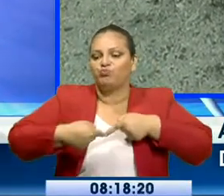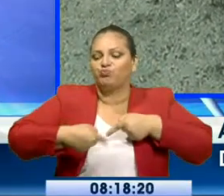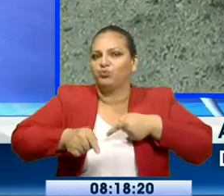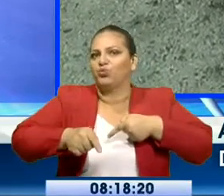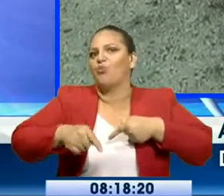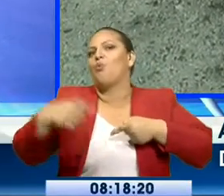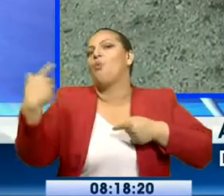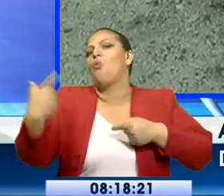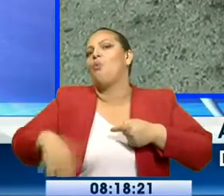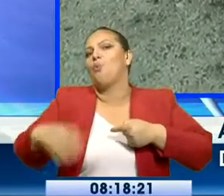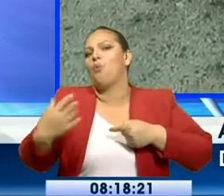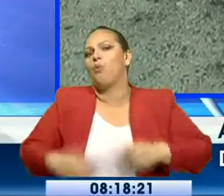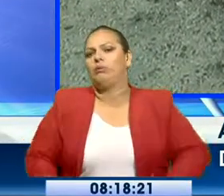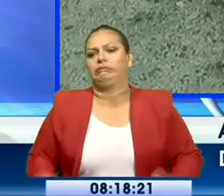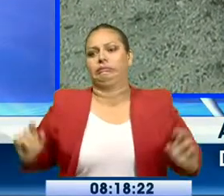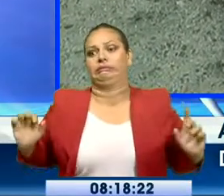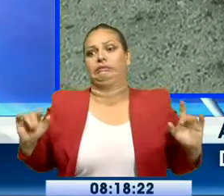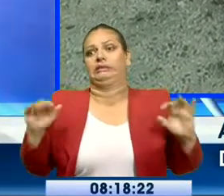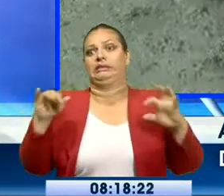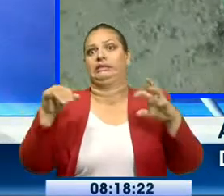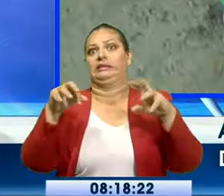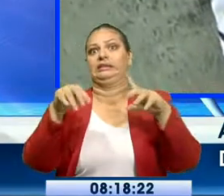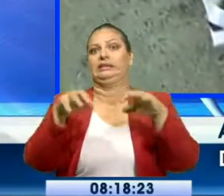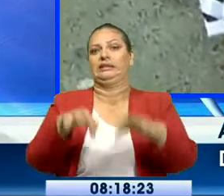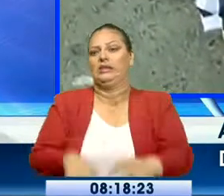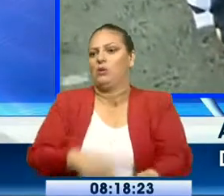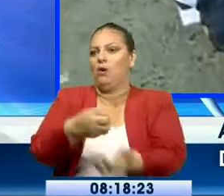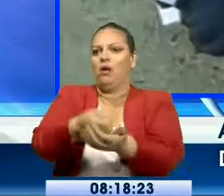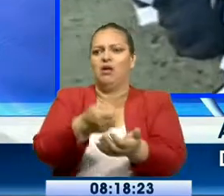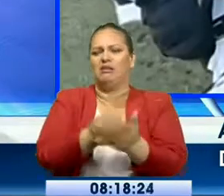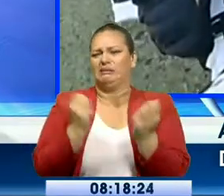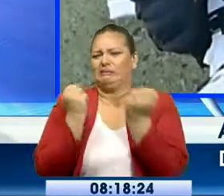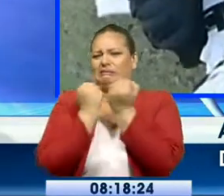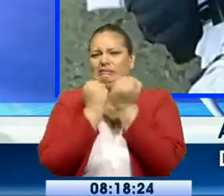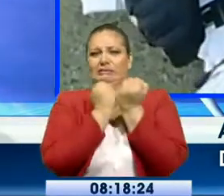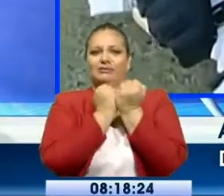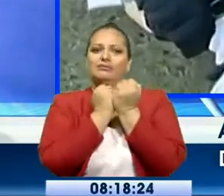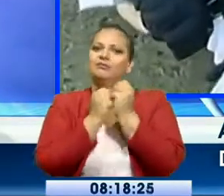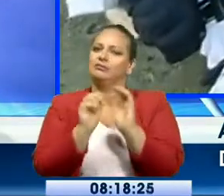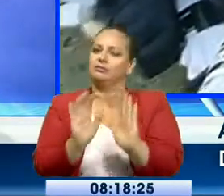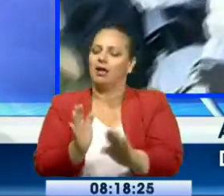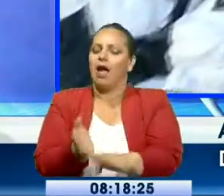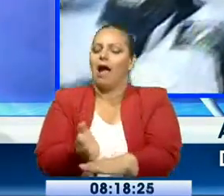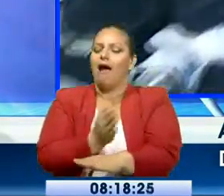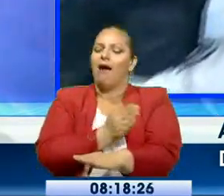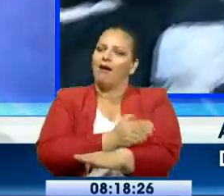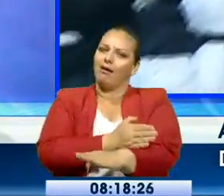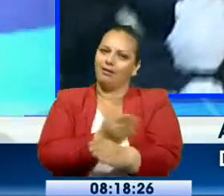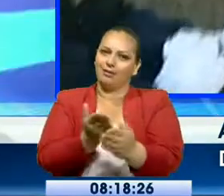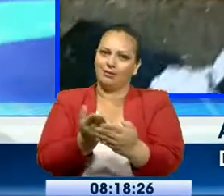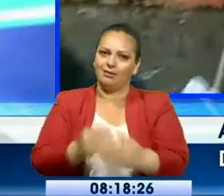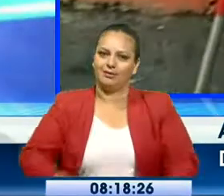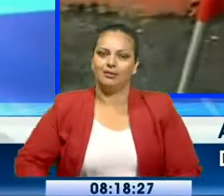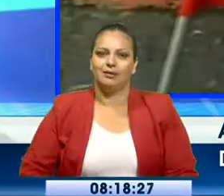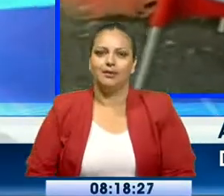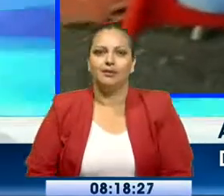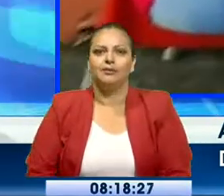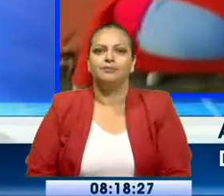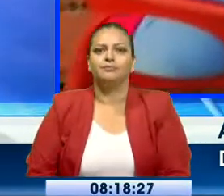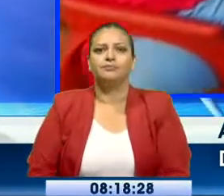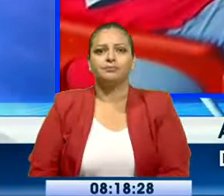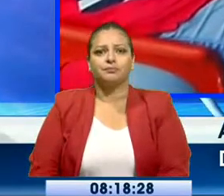por eso deben de aprovechar estamos dando la idea de dónde puede conseguir con pil y ahí en vivo y en directo